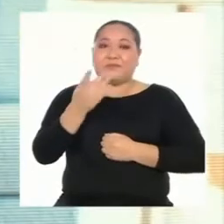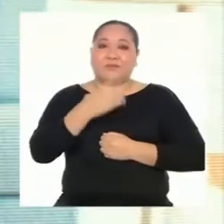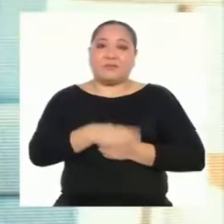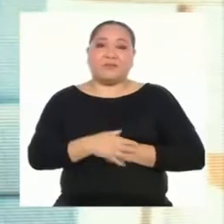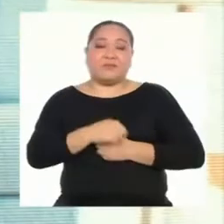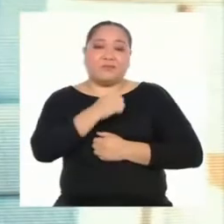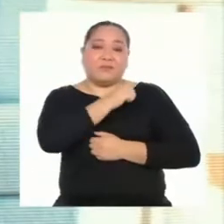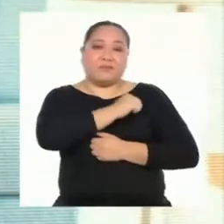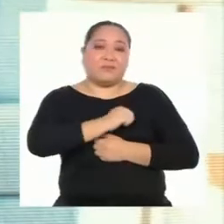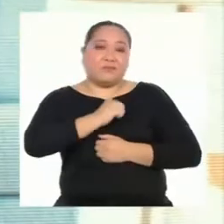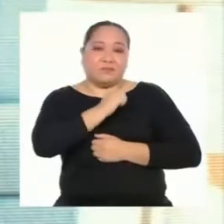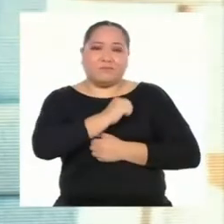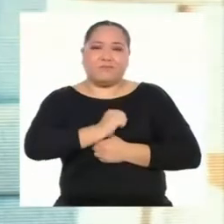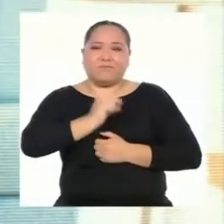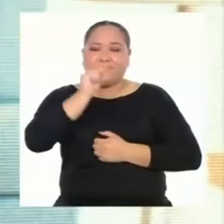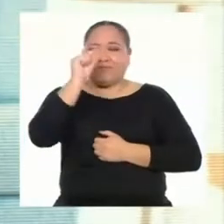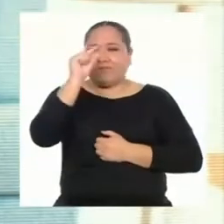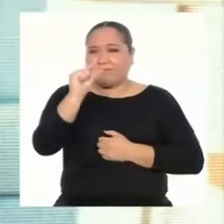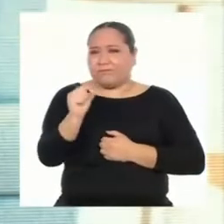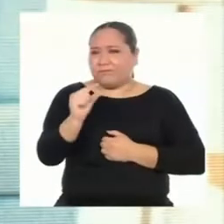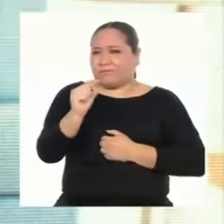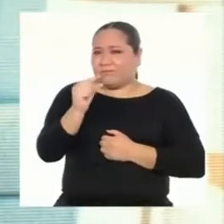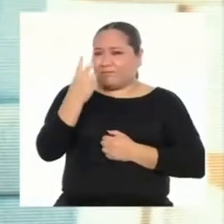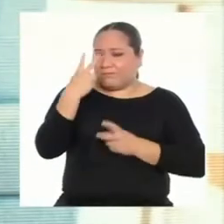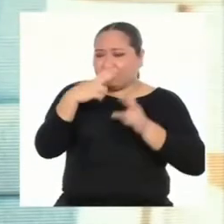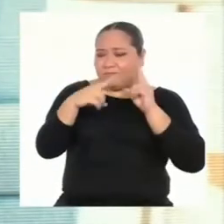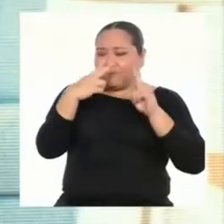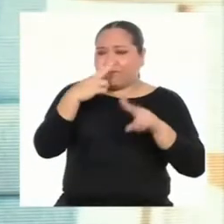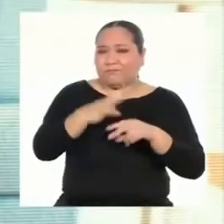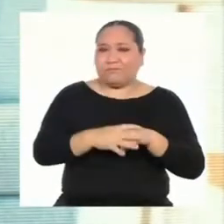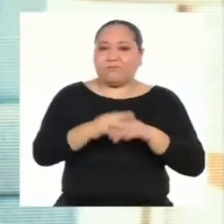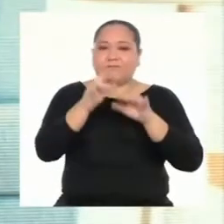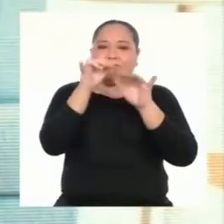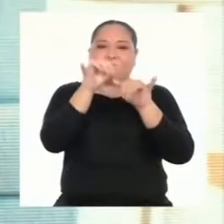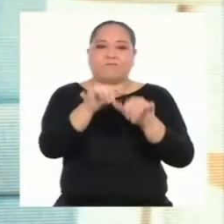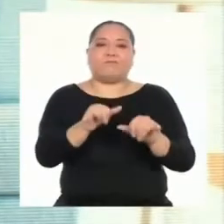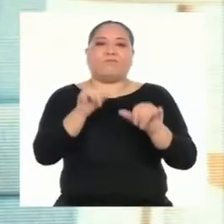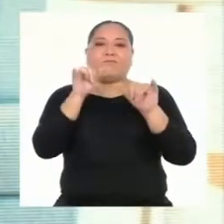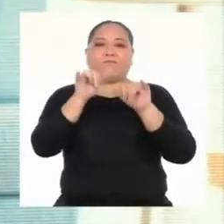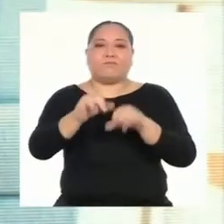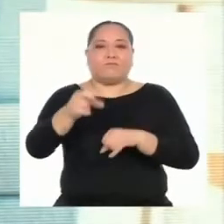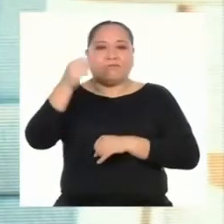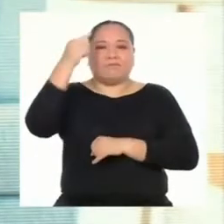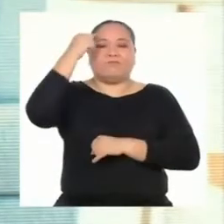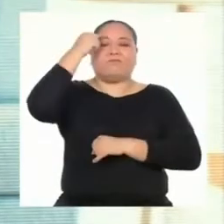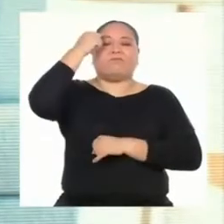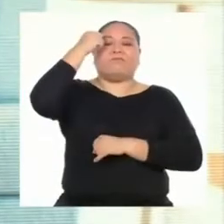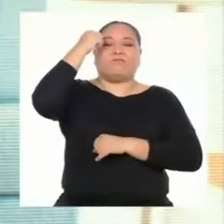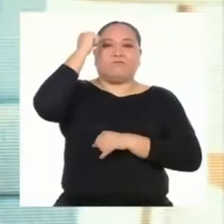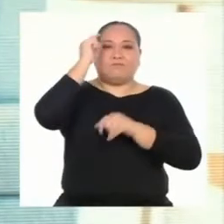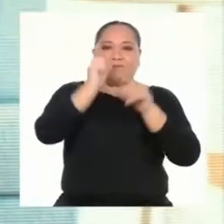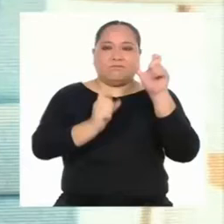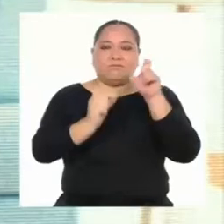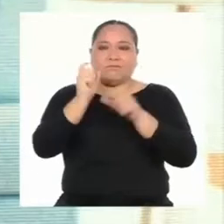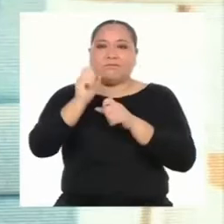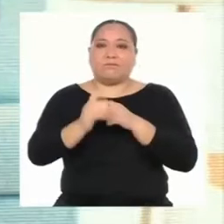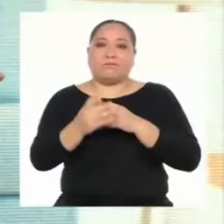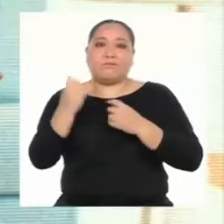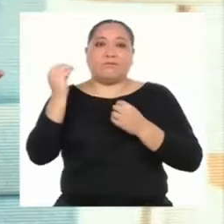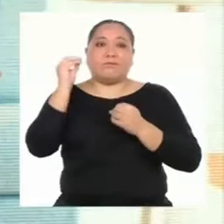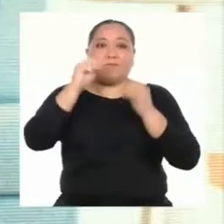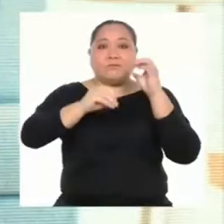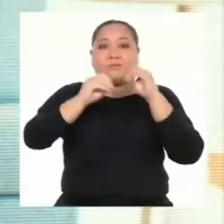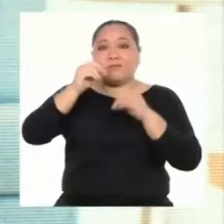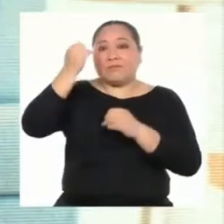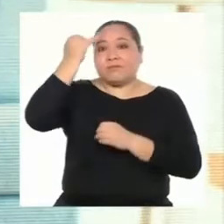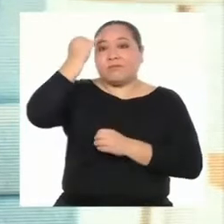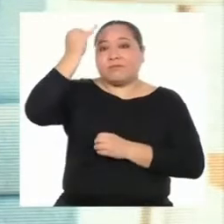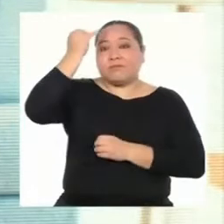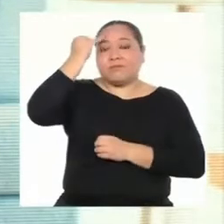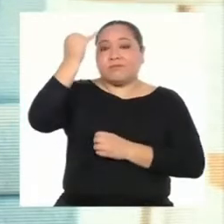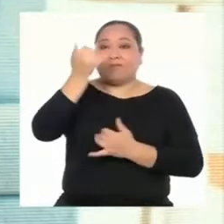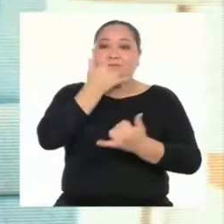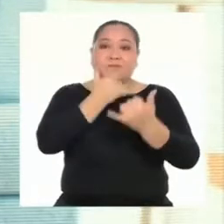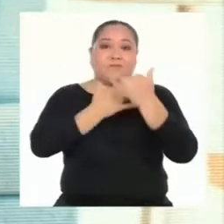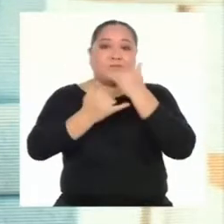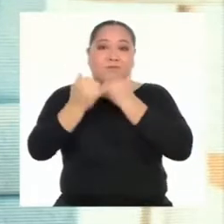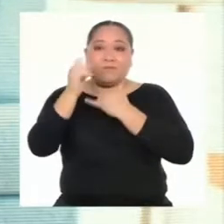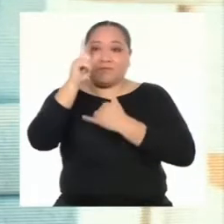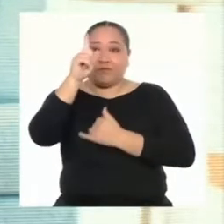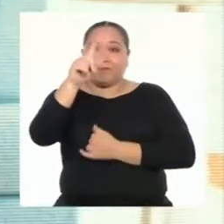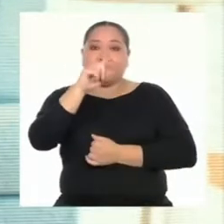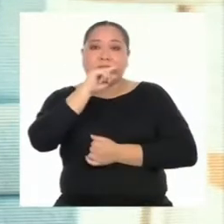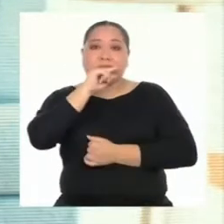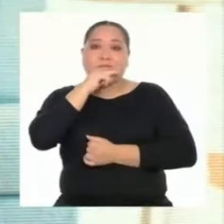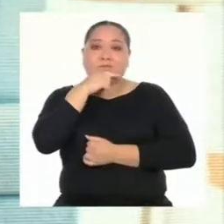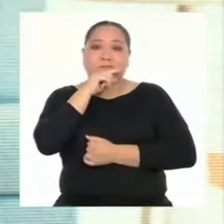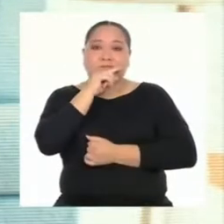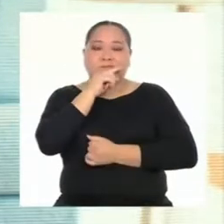de actitudes, por muy pequeñas que parezcan, se van quedando en la mente de las personas y generan una idea equivocada de que una